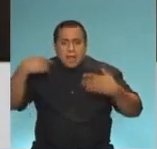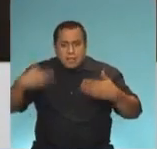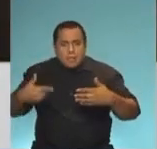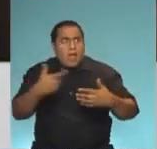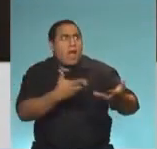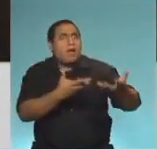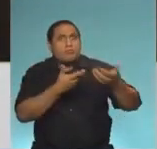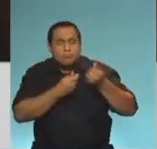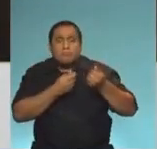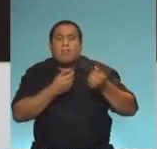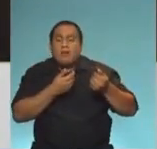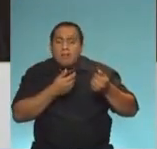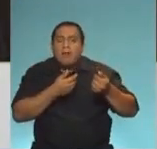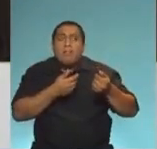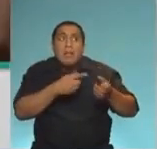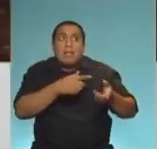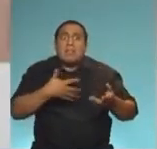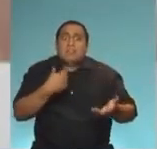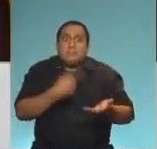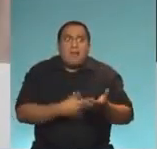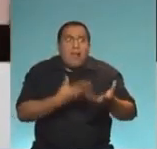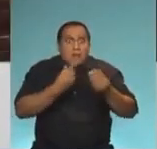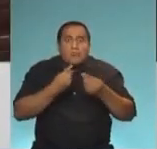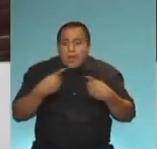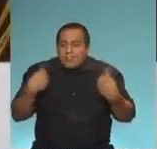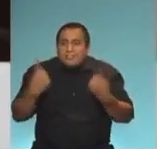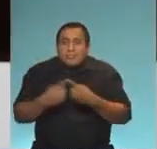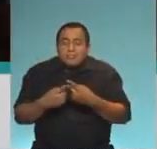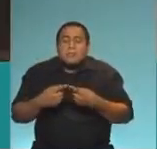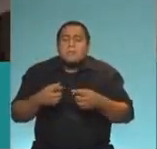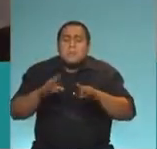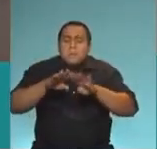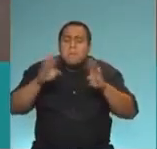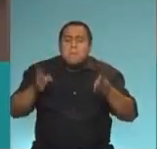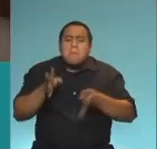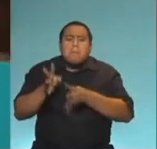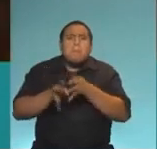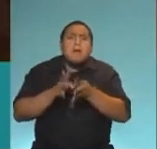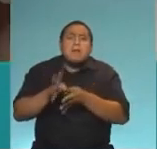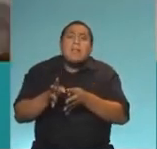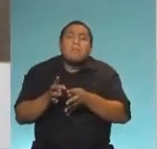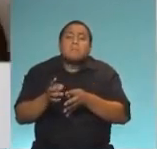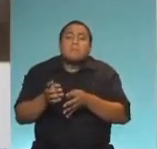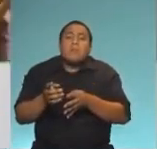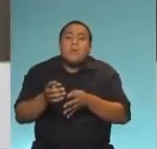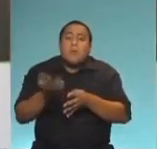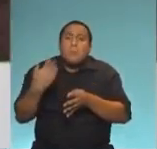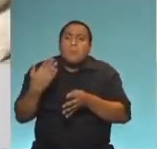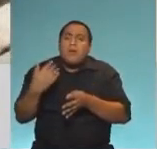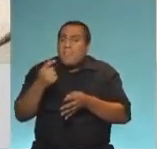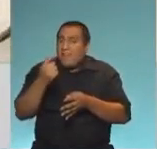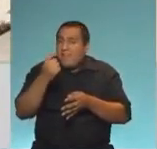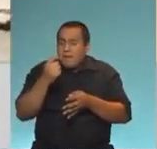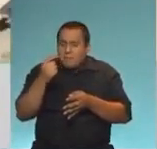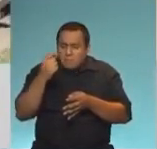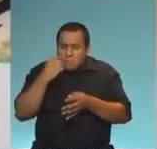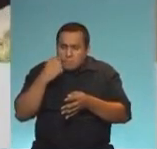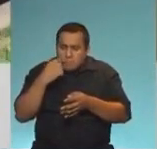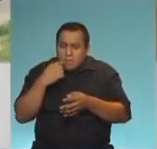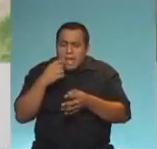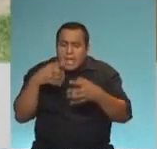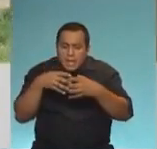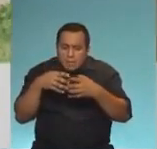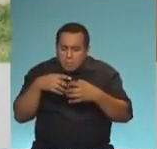ha decidido hacer para nosotros, es que esta plataforma permite en 24 horas de operatividad del